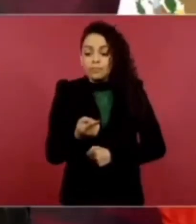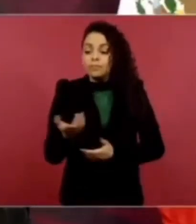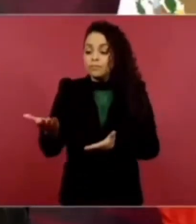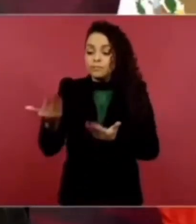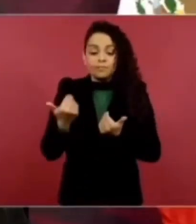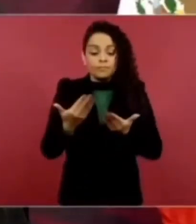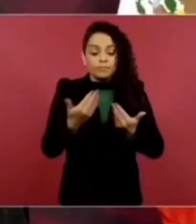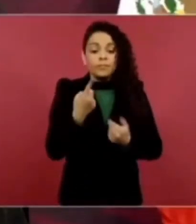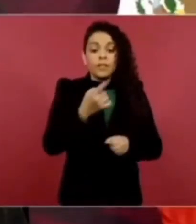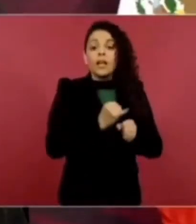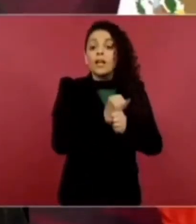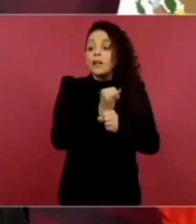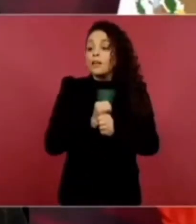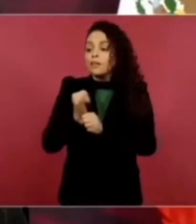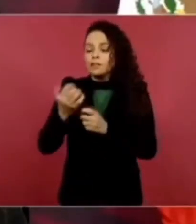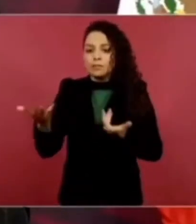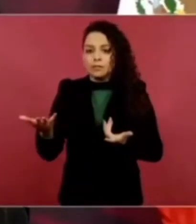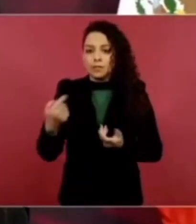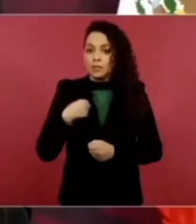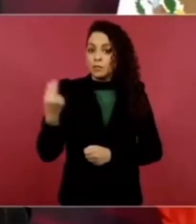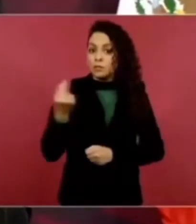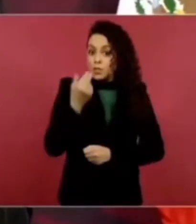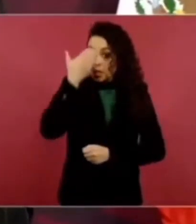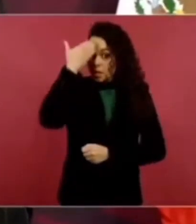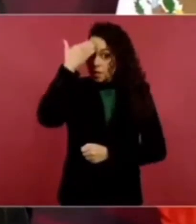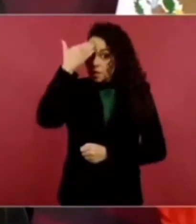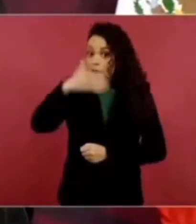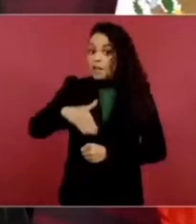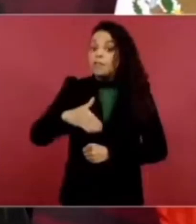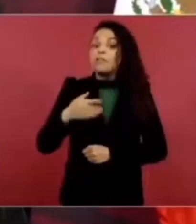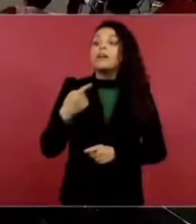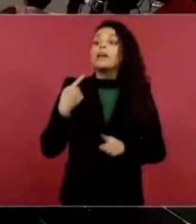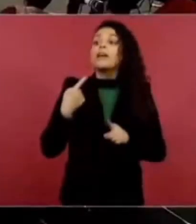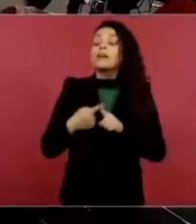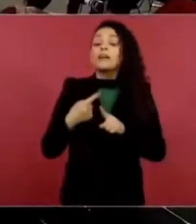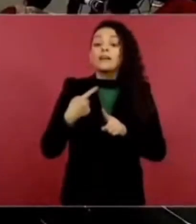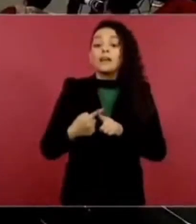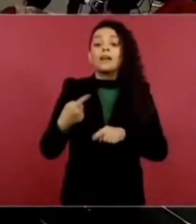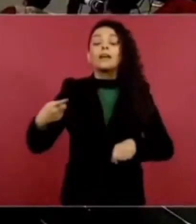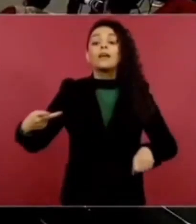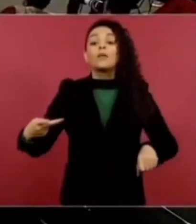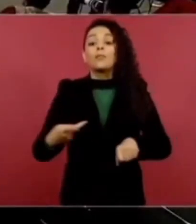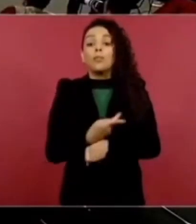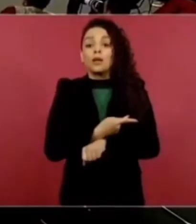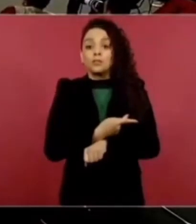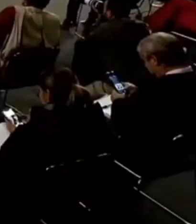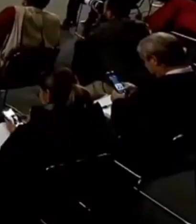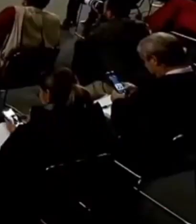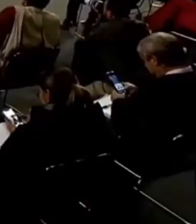Ya se ha avanzado. Nada más para que se tenga una idea,